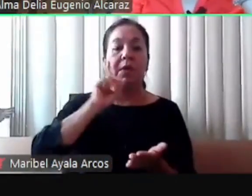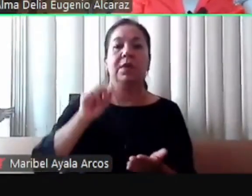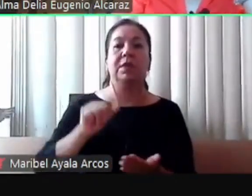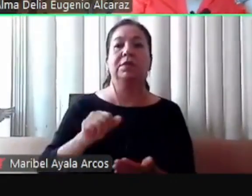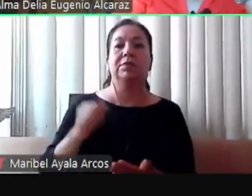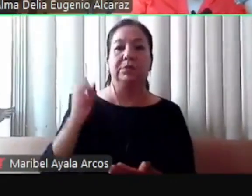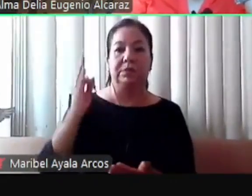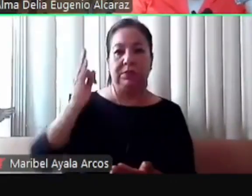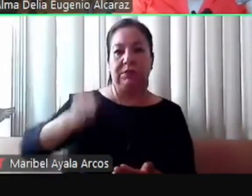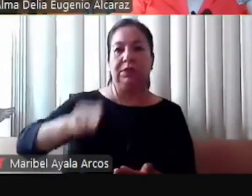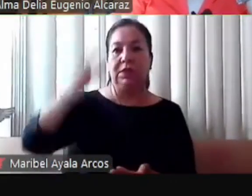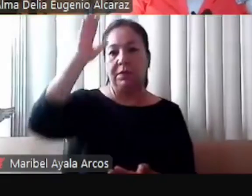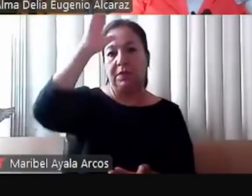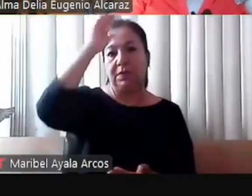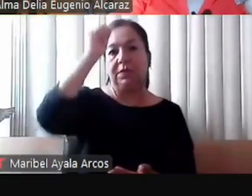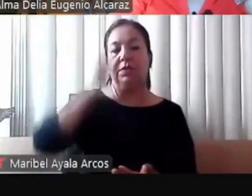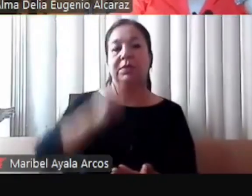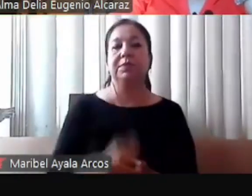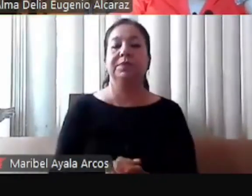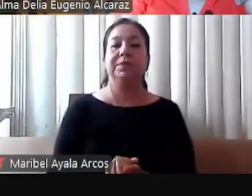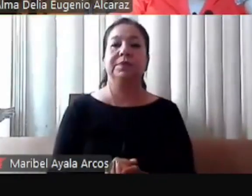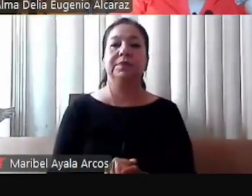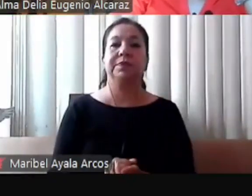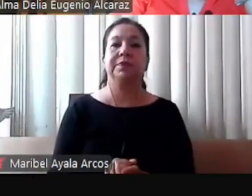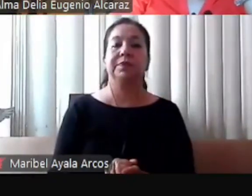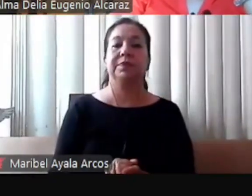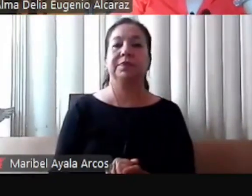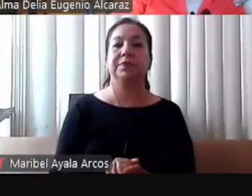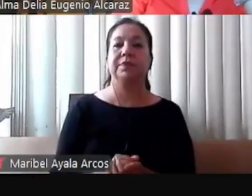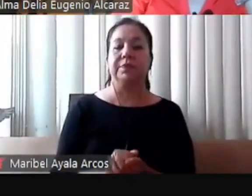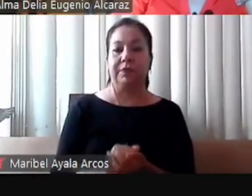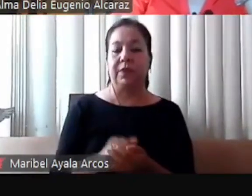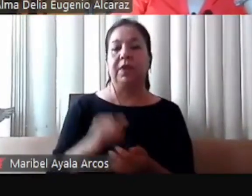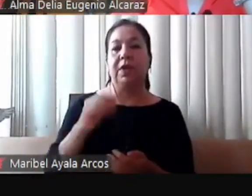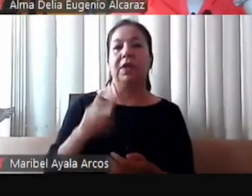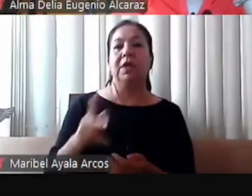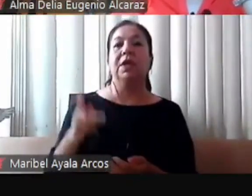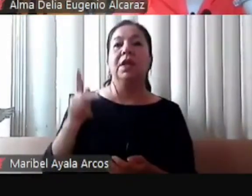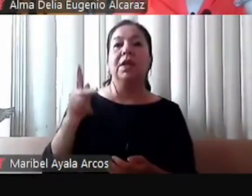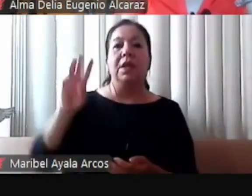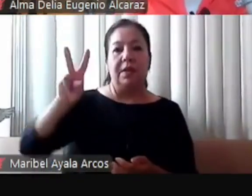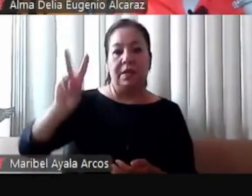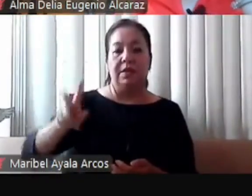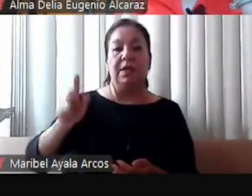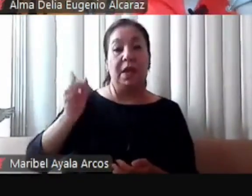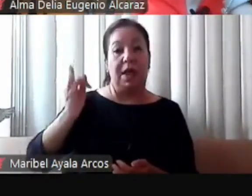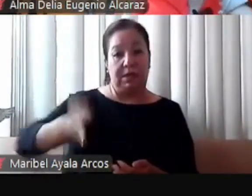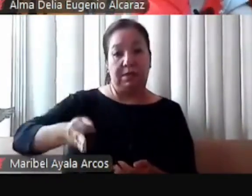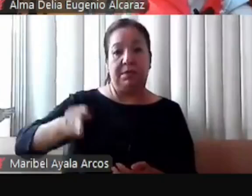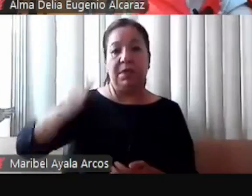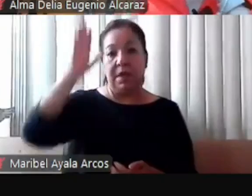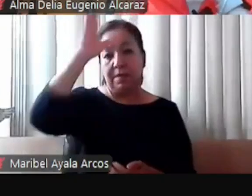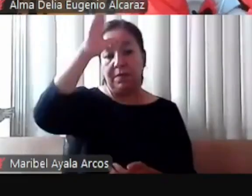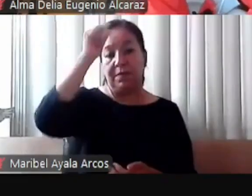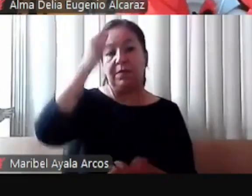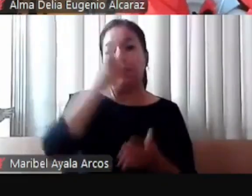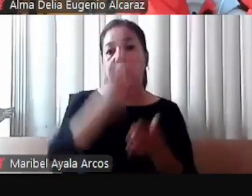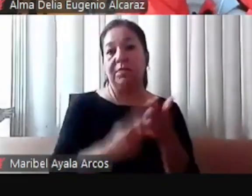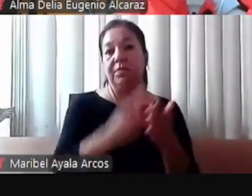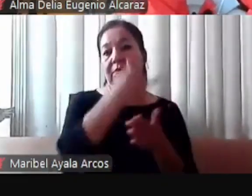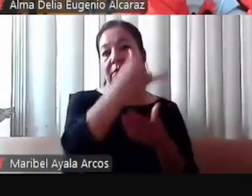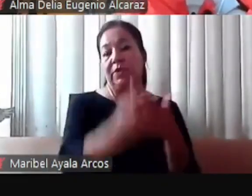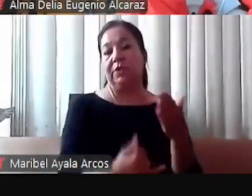Gracias, magistrada, magistrada Hilda Rosa Delgado Brito. A favor del proyecto. Gracias, magistrada, magistrada Evelyn Rodríguez